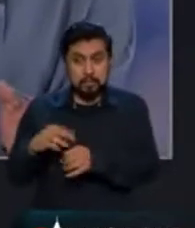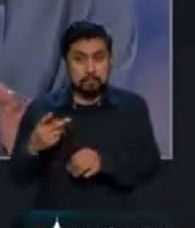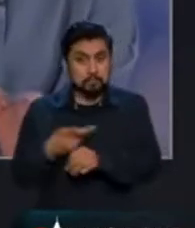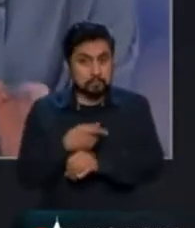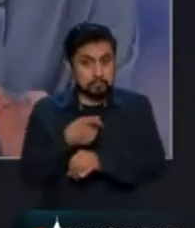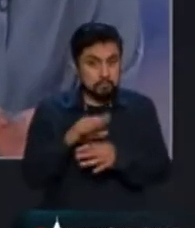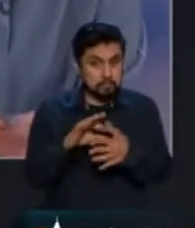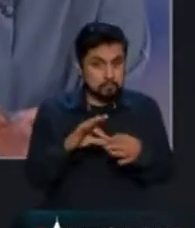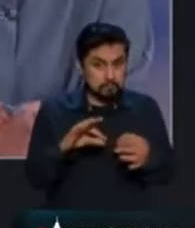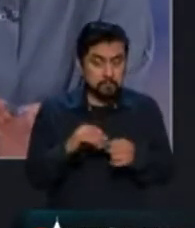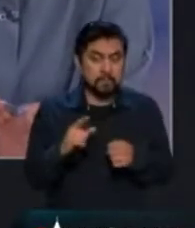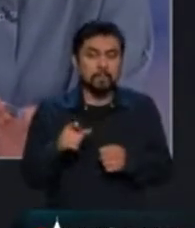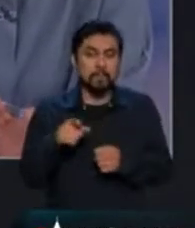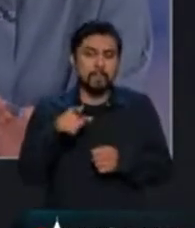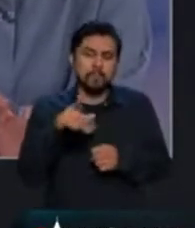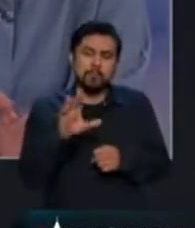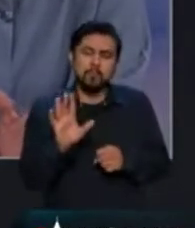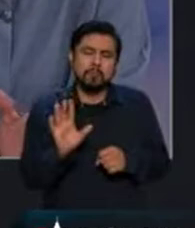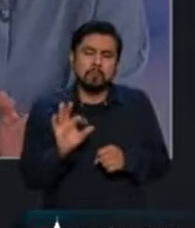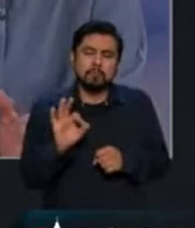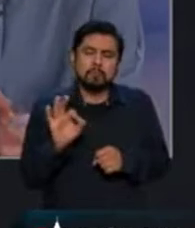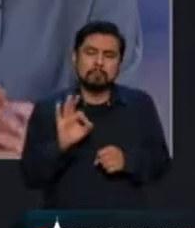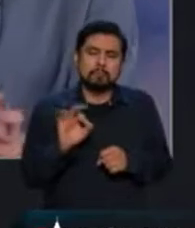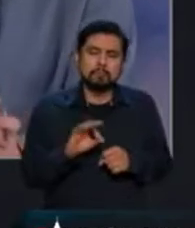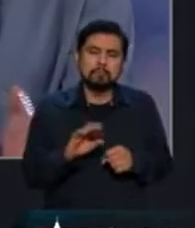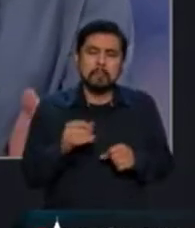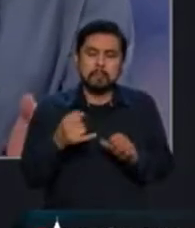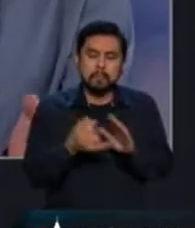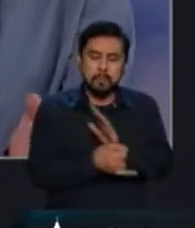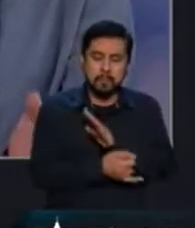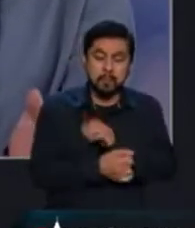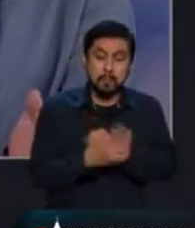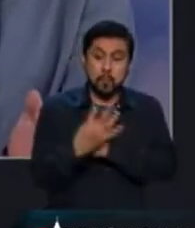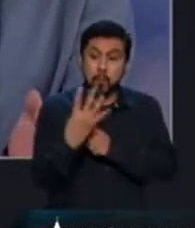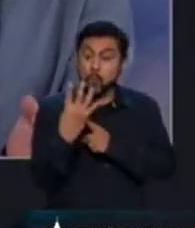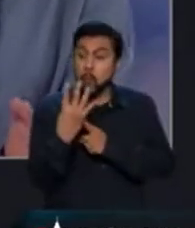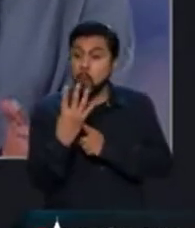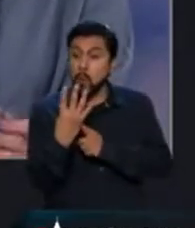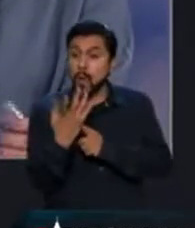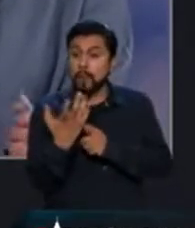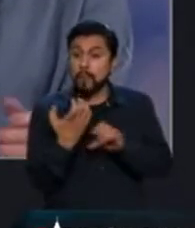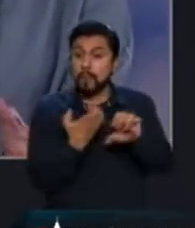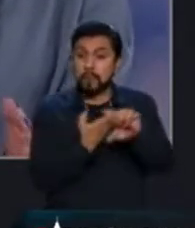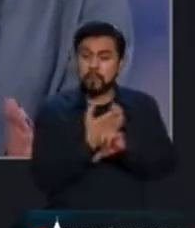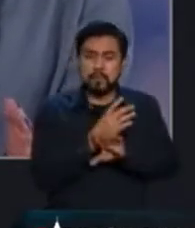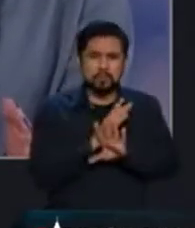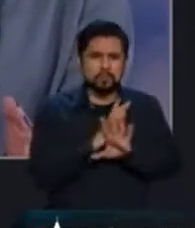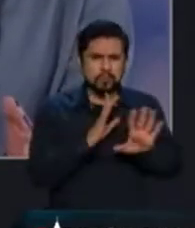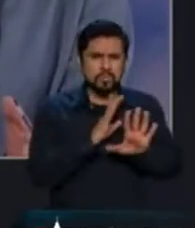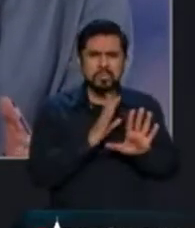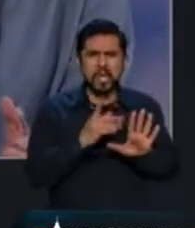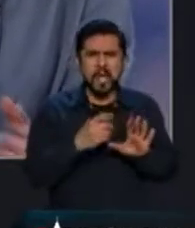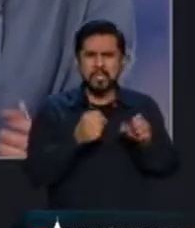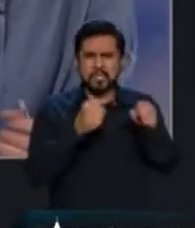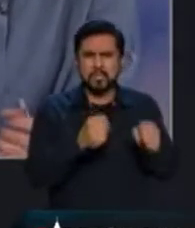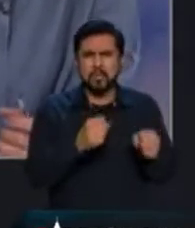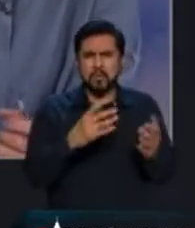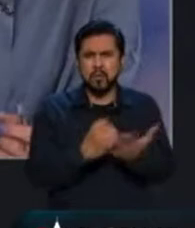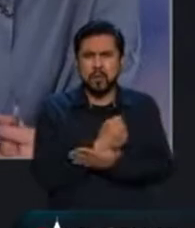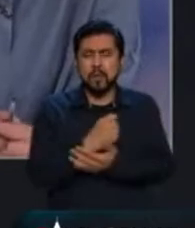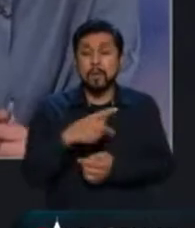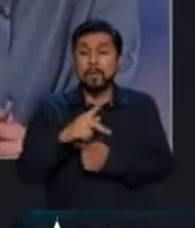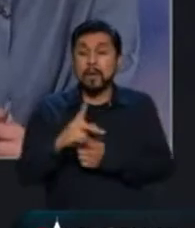en general, pero ahorita tú nos lo comentarás, que 4 estados estarían definidos, menos el caso de Aguascalientes